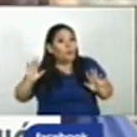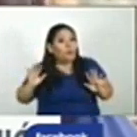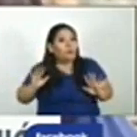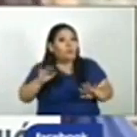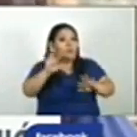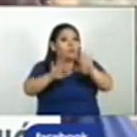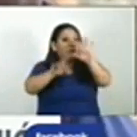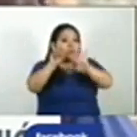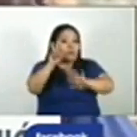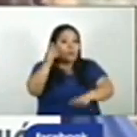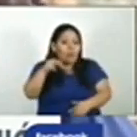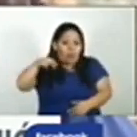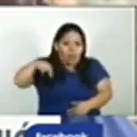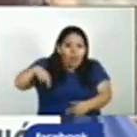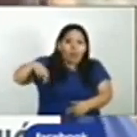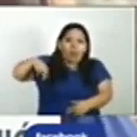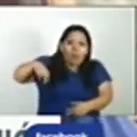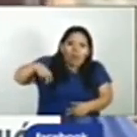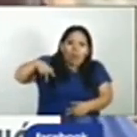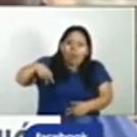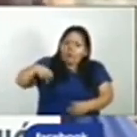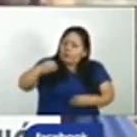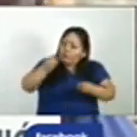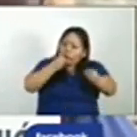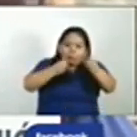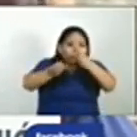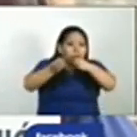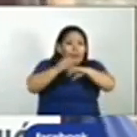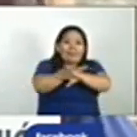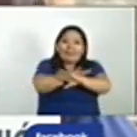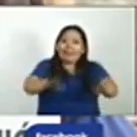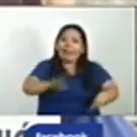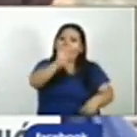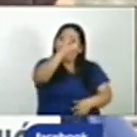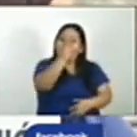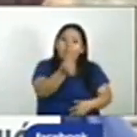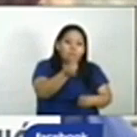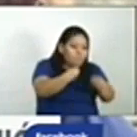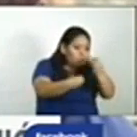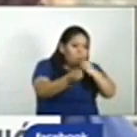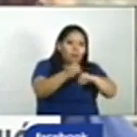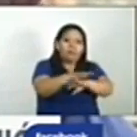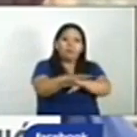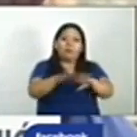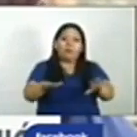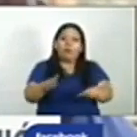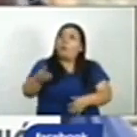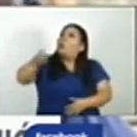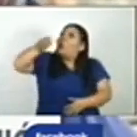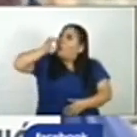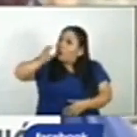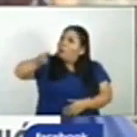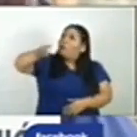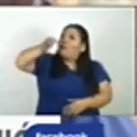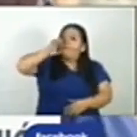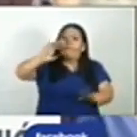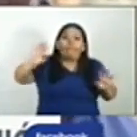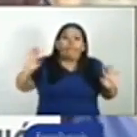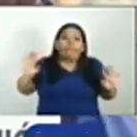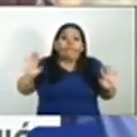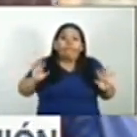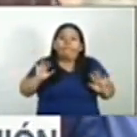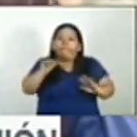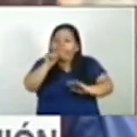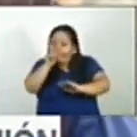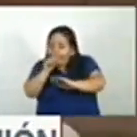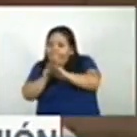días caminando, sin comer, hasta 4 días sin comer, nomás tomar agua y ya. Para uno de migrantes